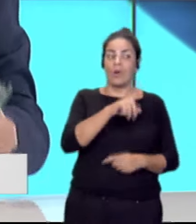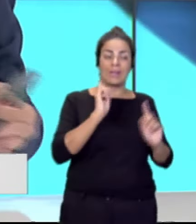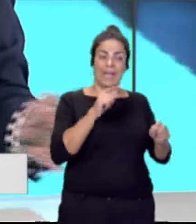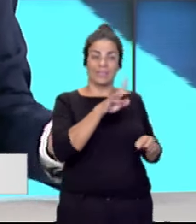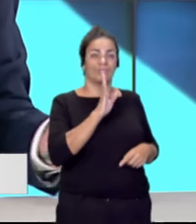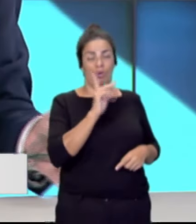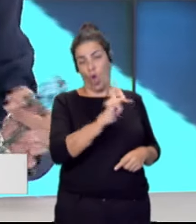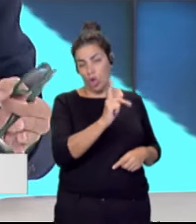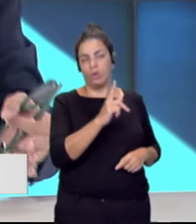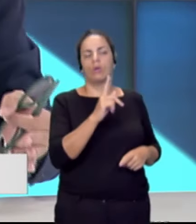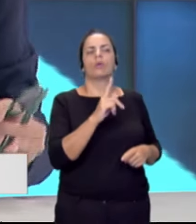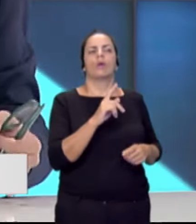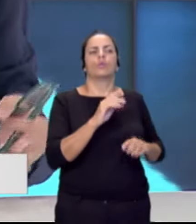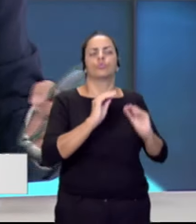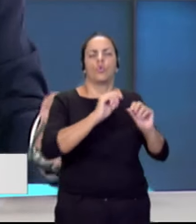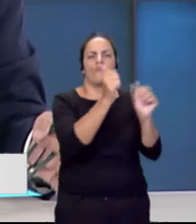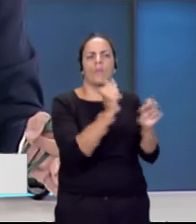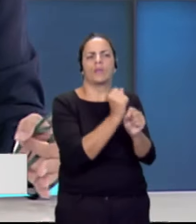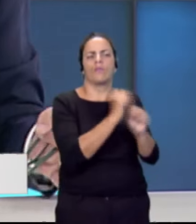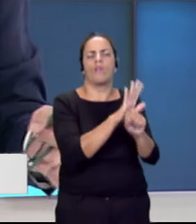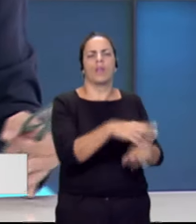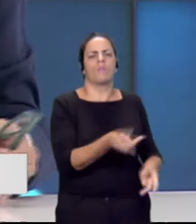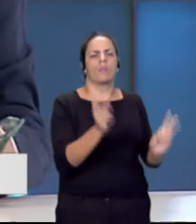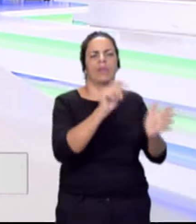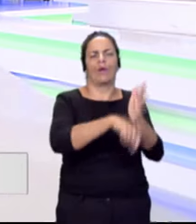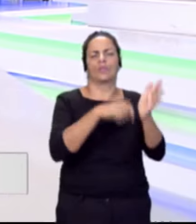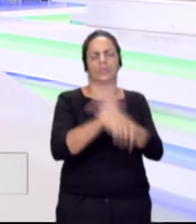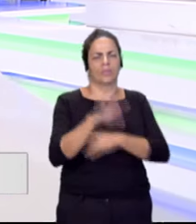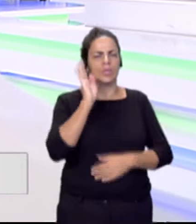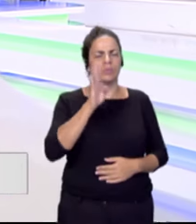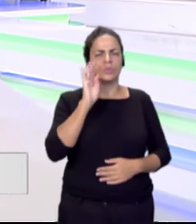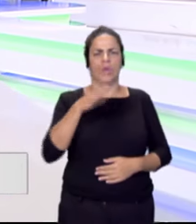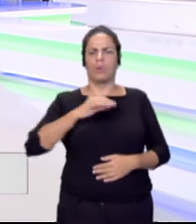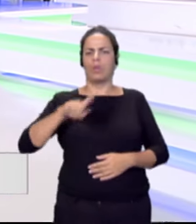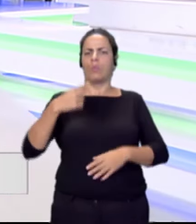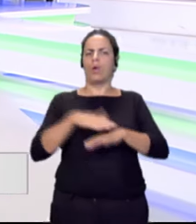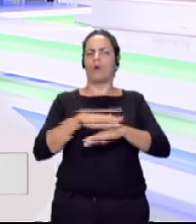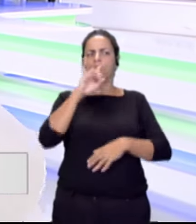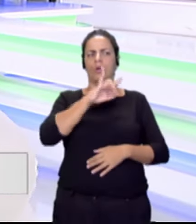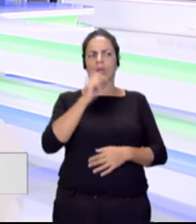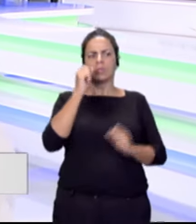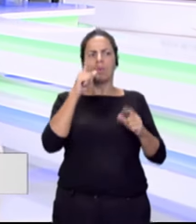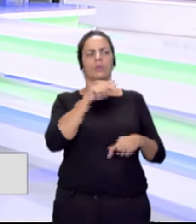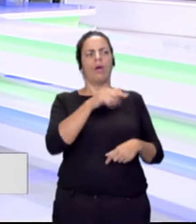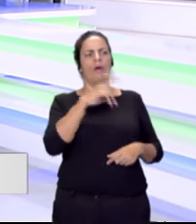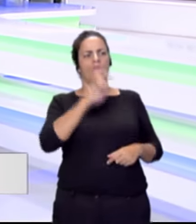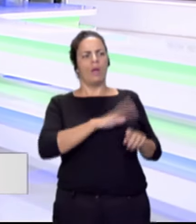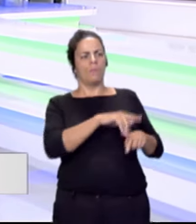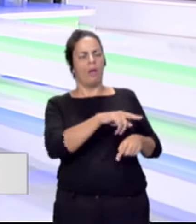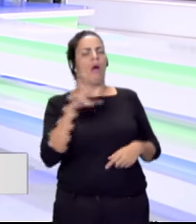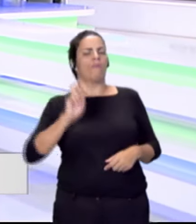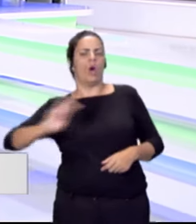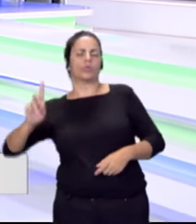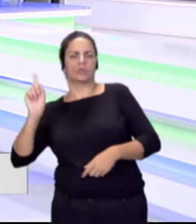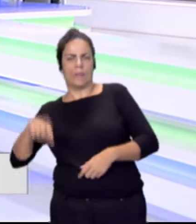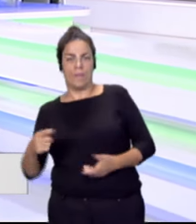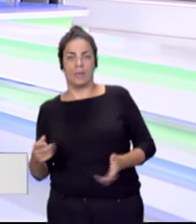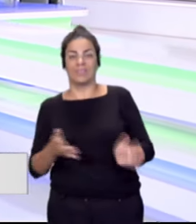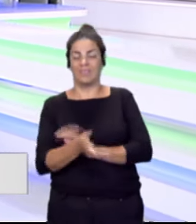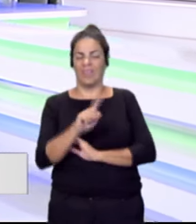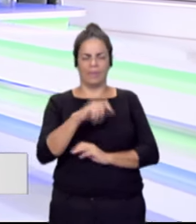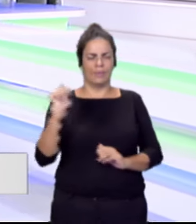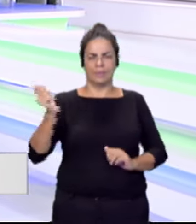irregulares, y probablemente alguien se dio cuenta después en el Gobierno de Canarias que si valía para los grandes, vale para los chicos. Y entonces aquello, aquella chapuza,